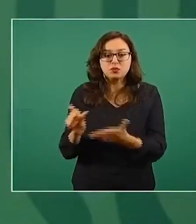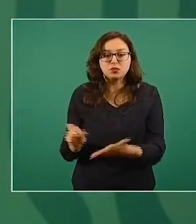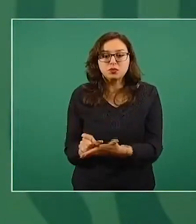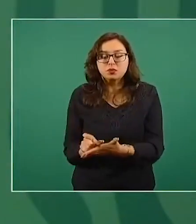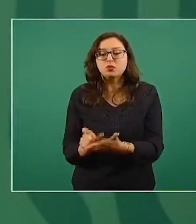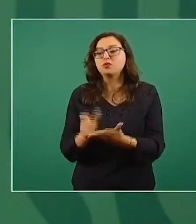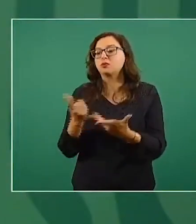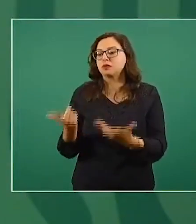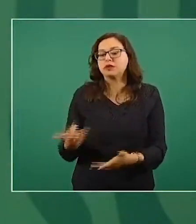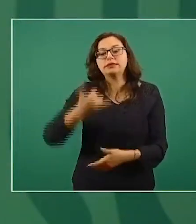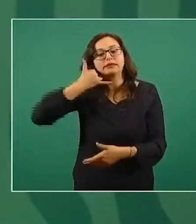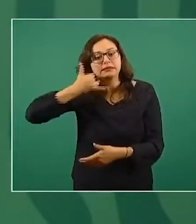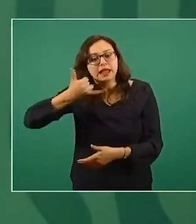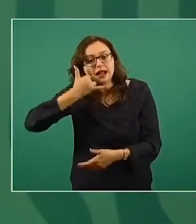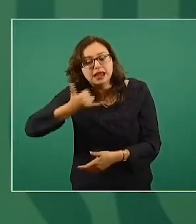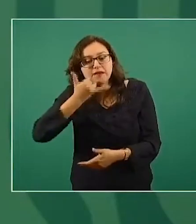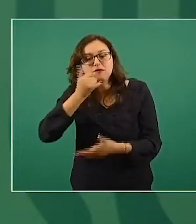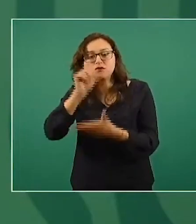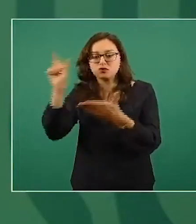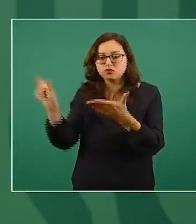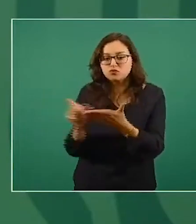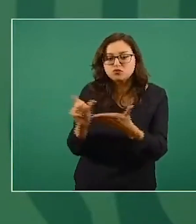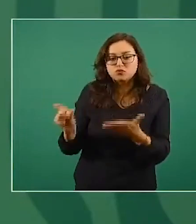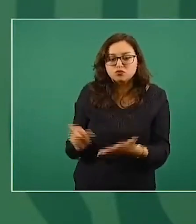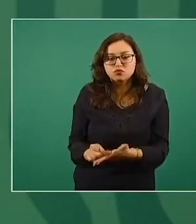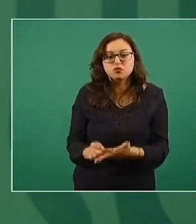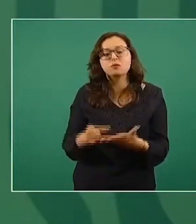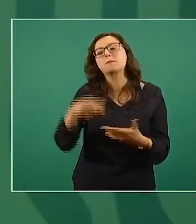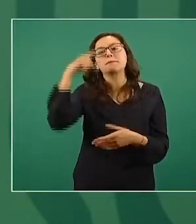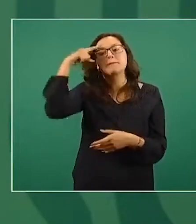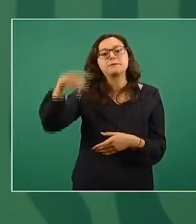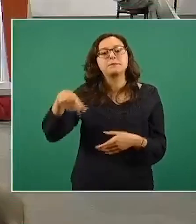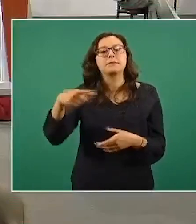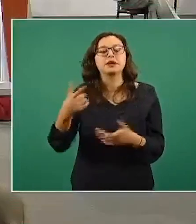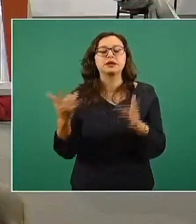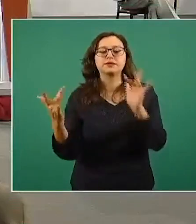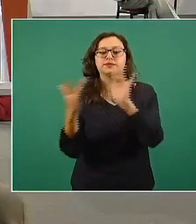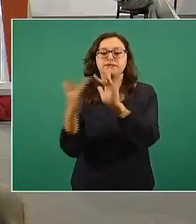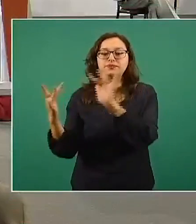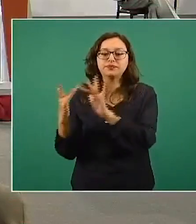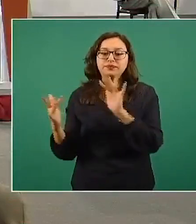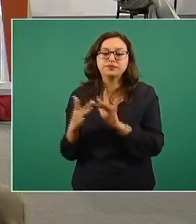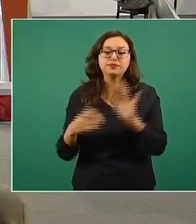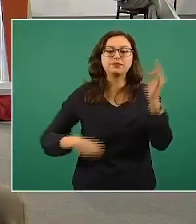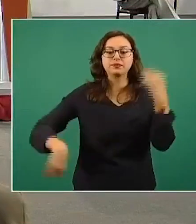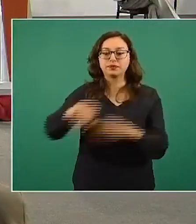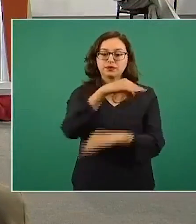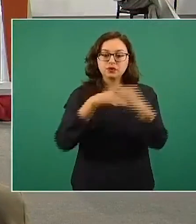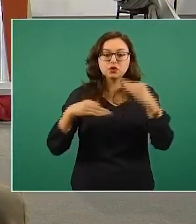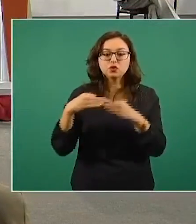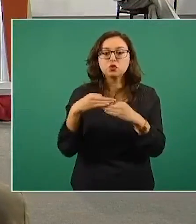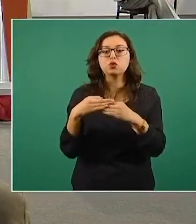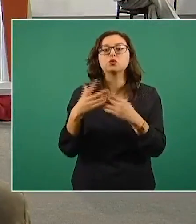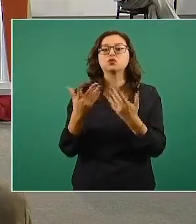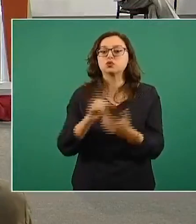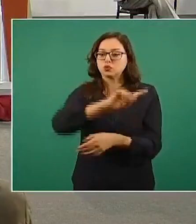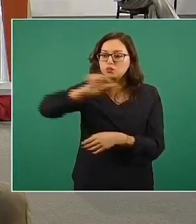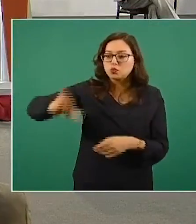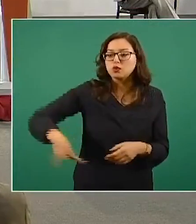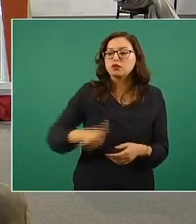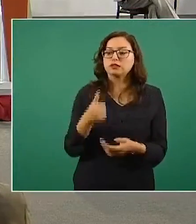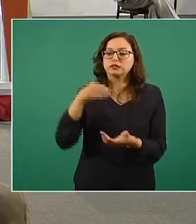teléfono de contacto, ya como lo explicaremos, para poder ser contactados después y poder dar ya la